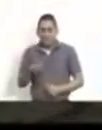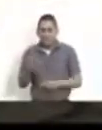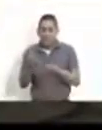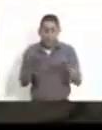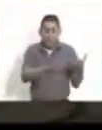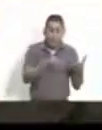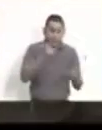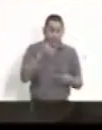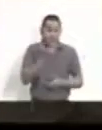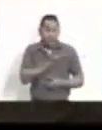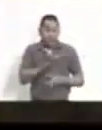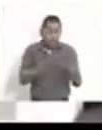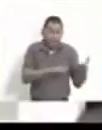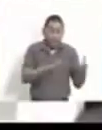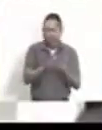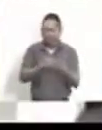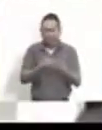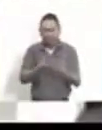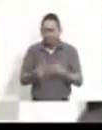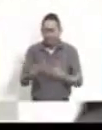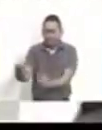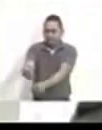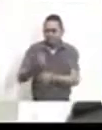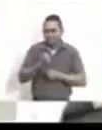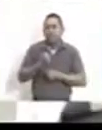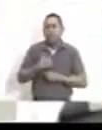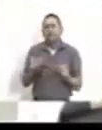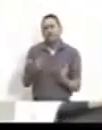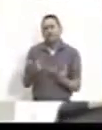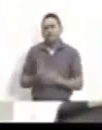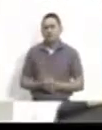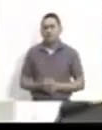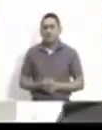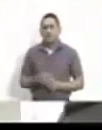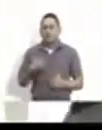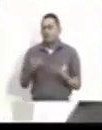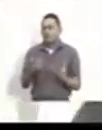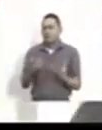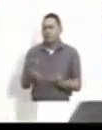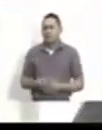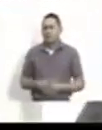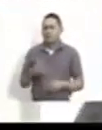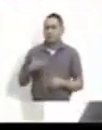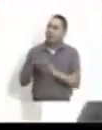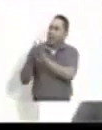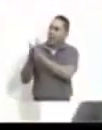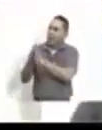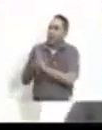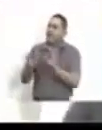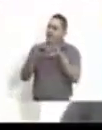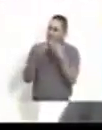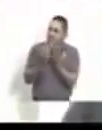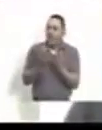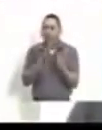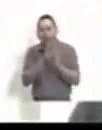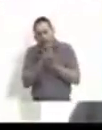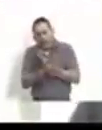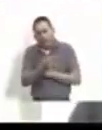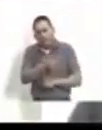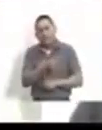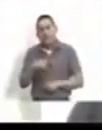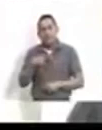lo adoptará inmediatamente. Me gustaría, inclusive contándoles a mi familia, mi papá me